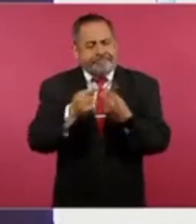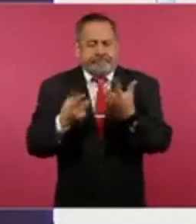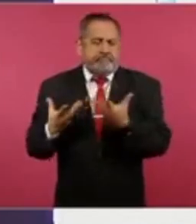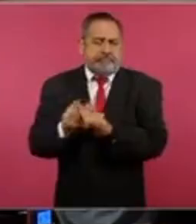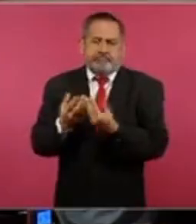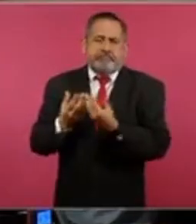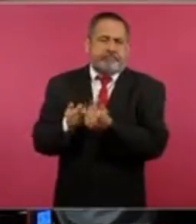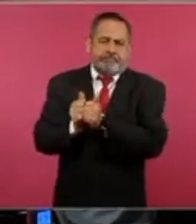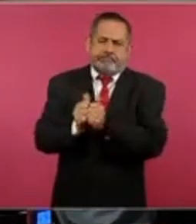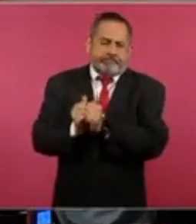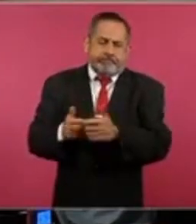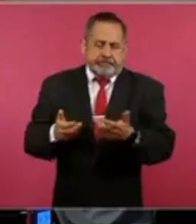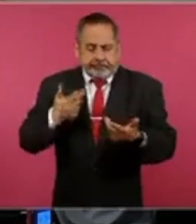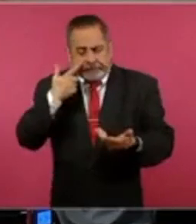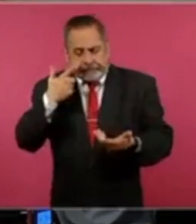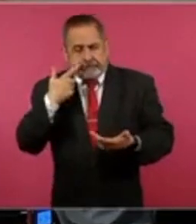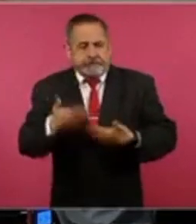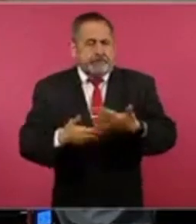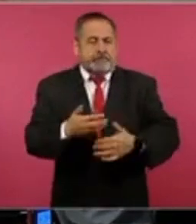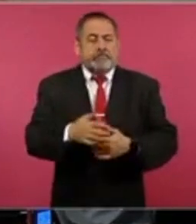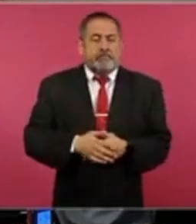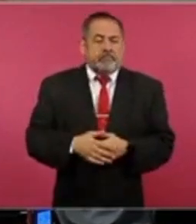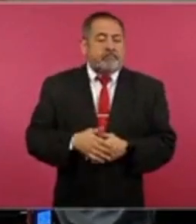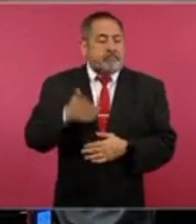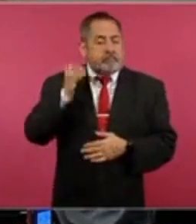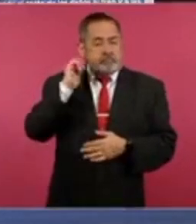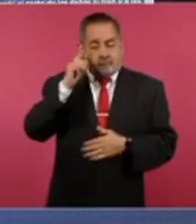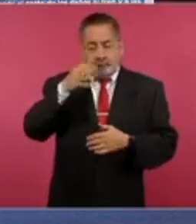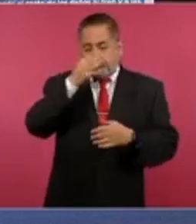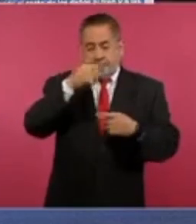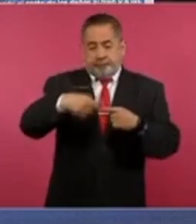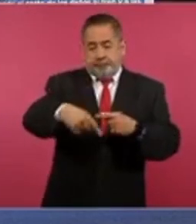proceso, que esperemos que en esta